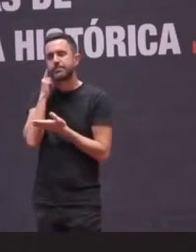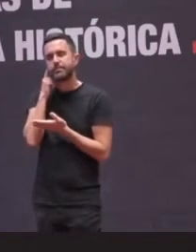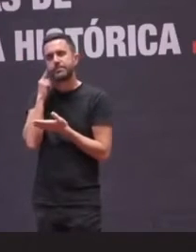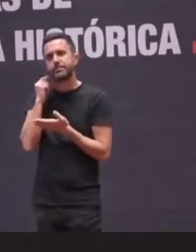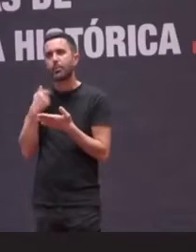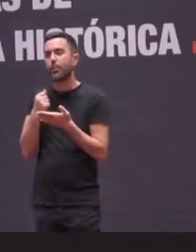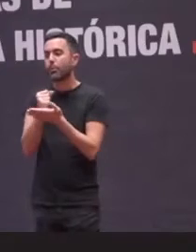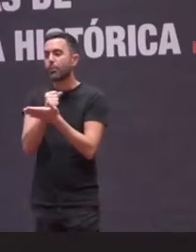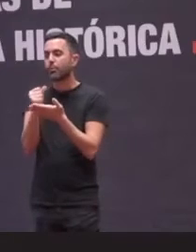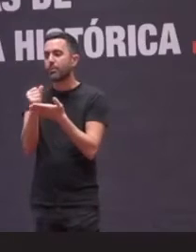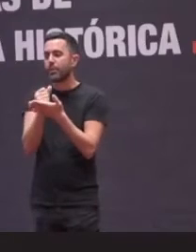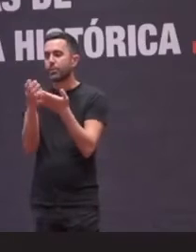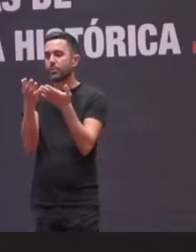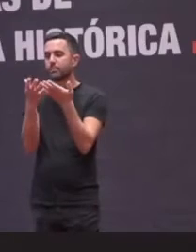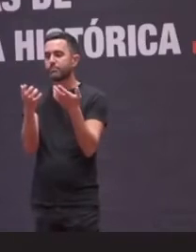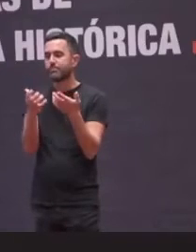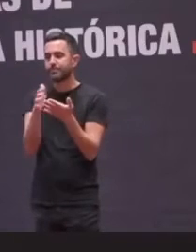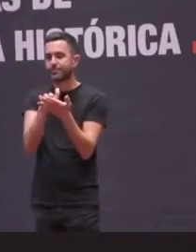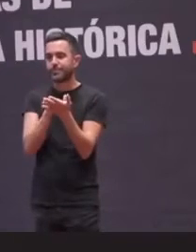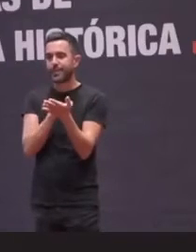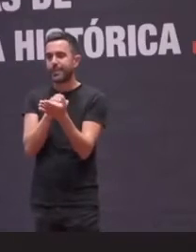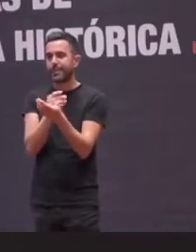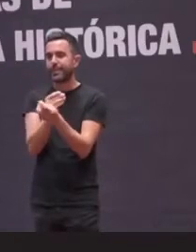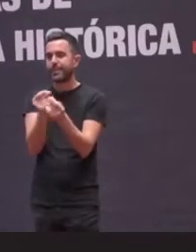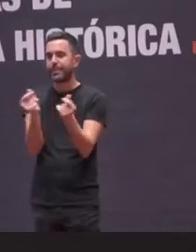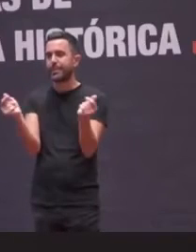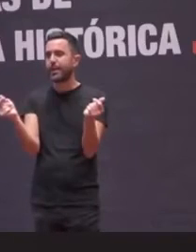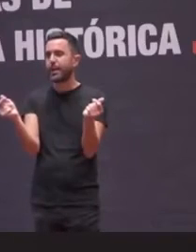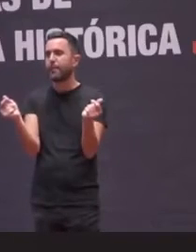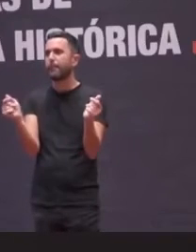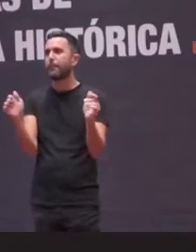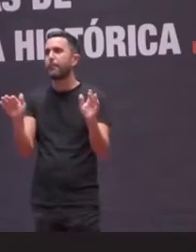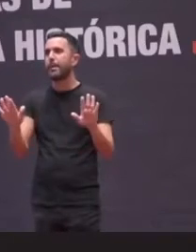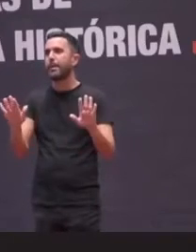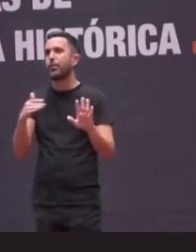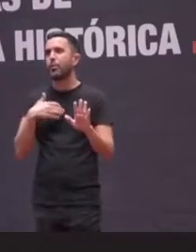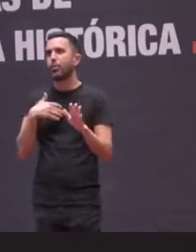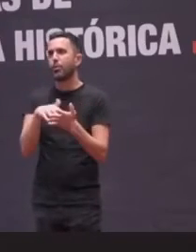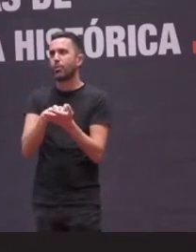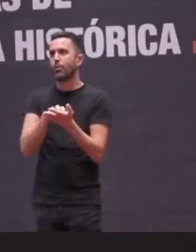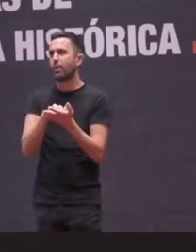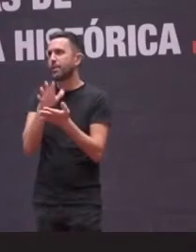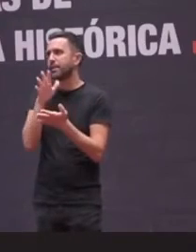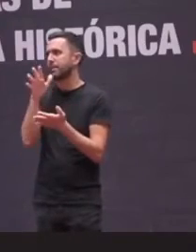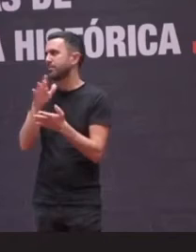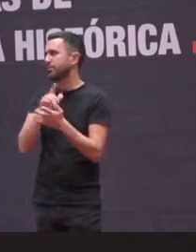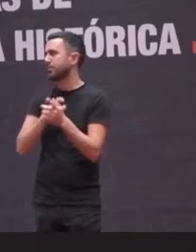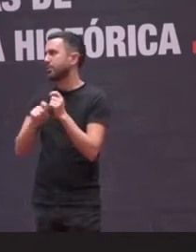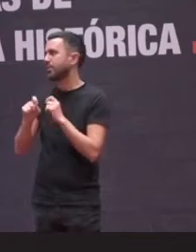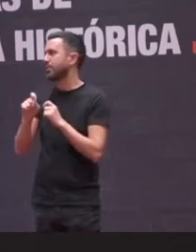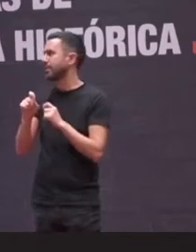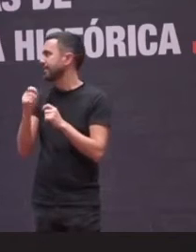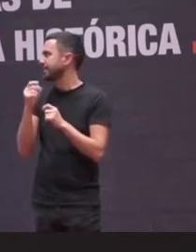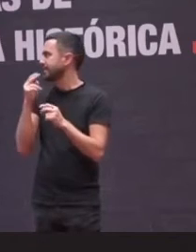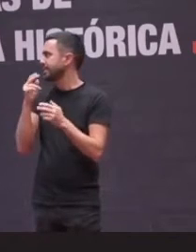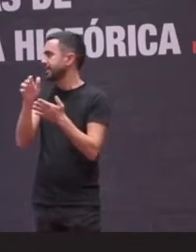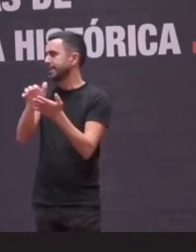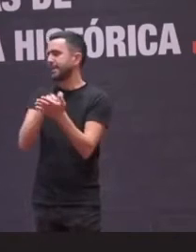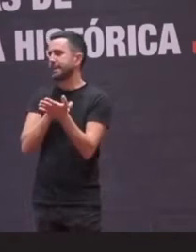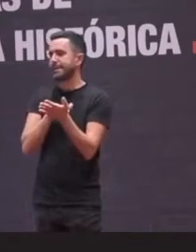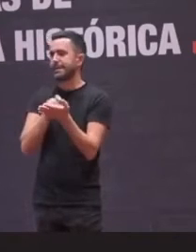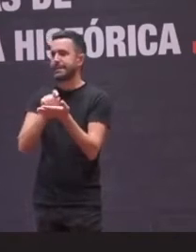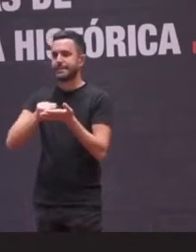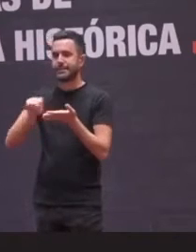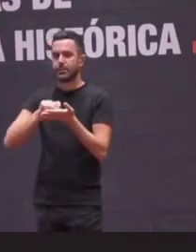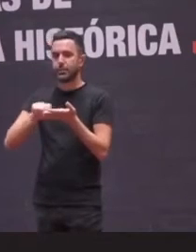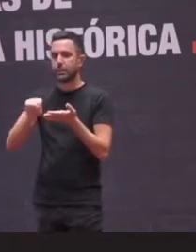que desapareceu. Vale, pero doazón que xa dende o principio tiña dúbidas porque non se levou a documento público, a escritura pública, e, polo tanto, de